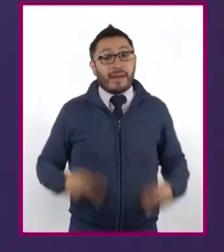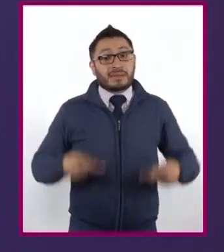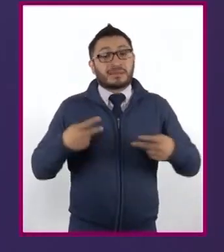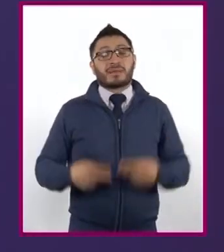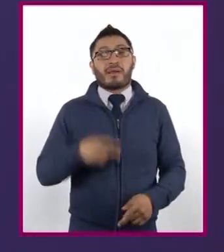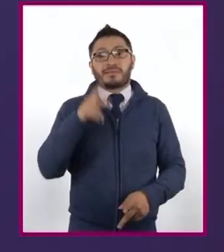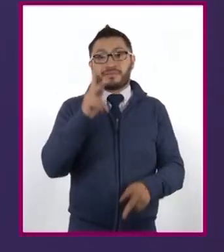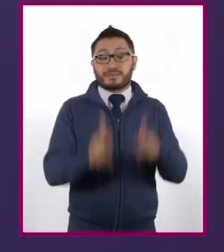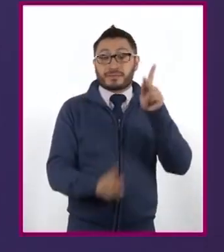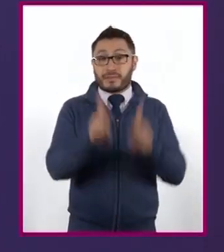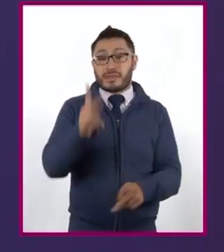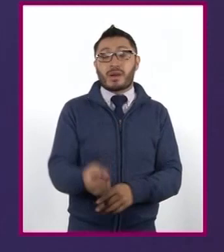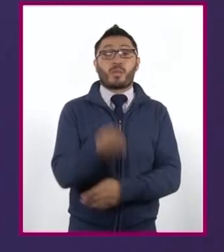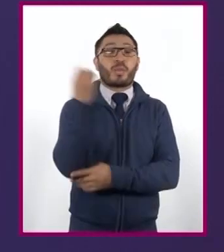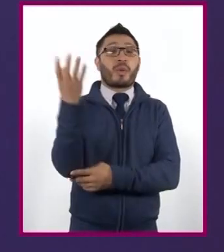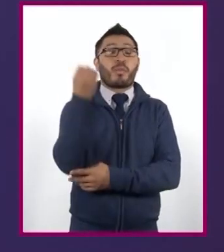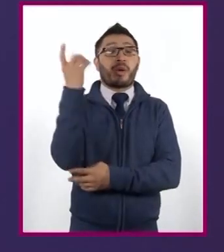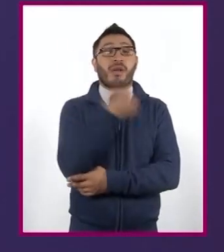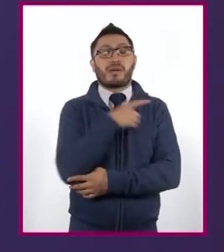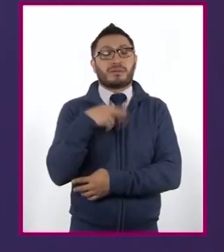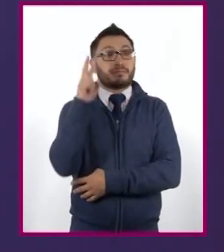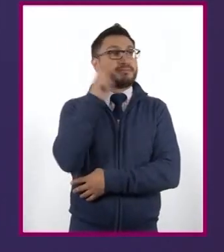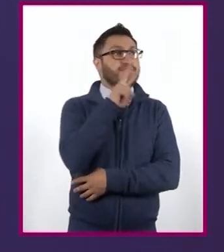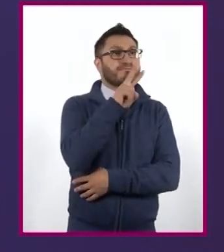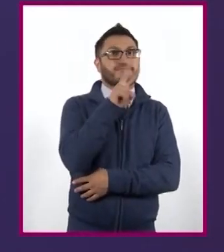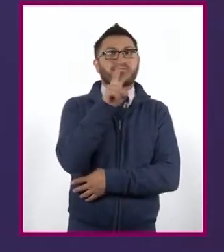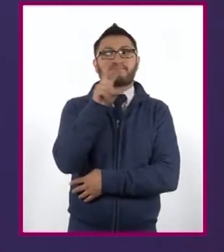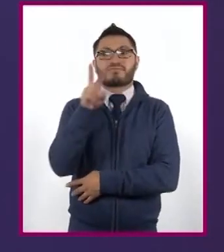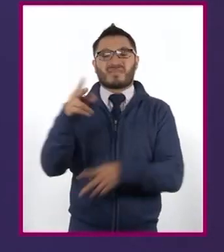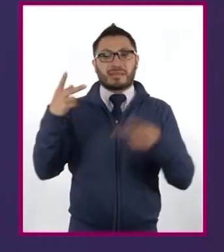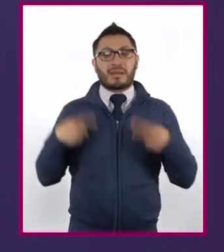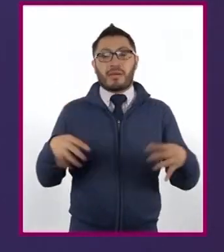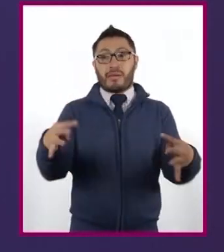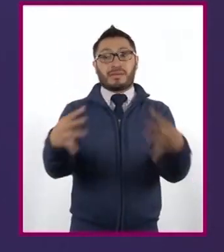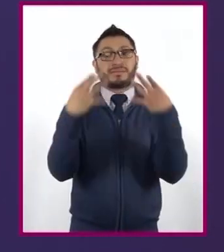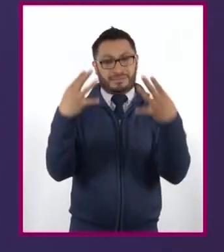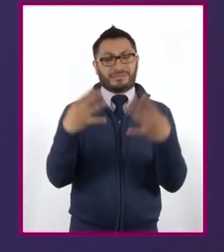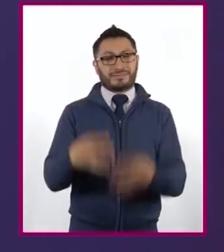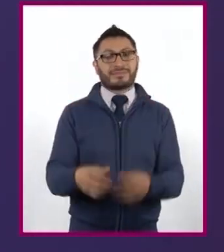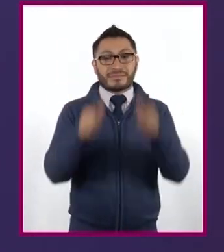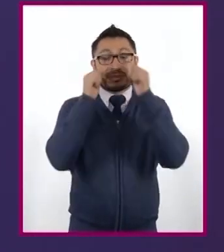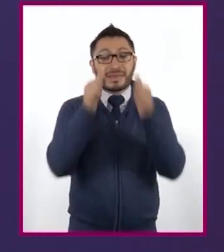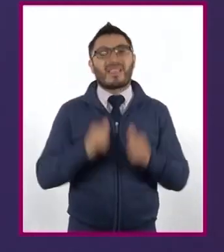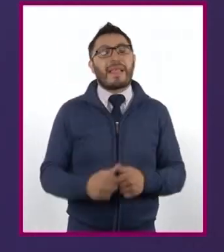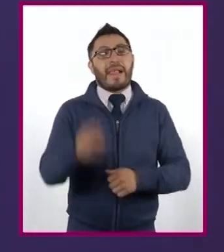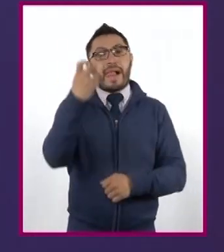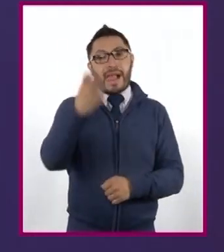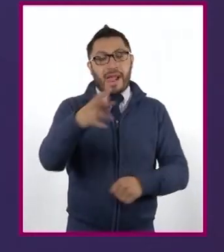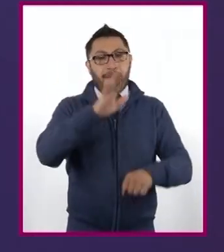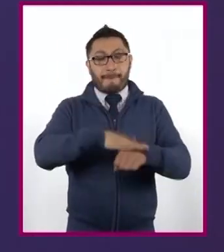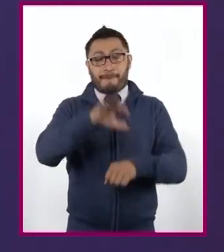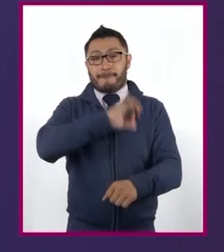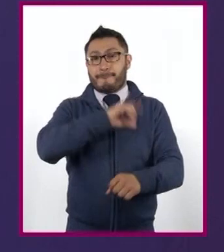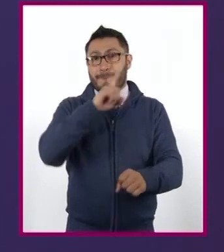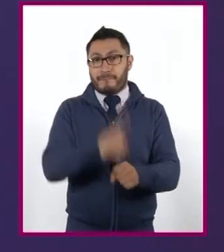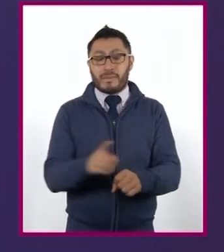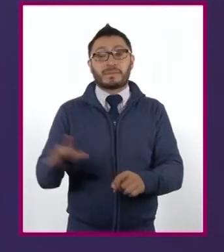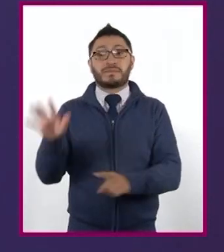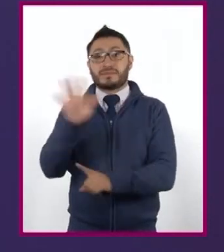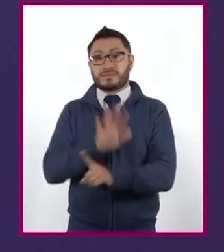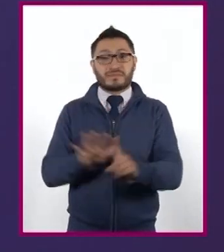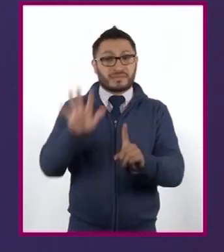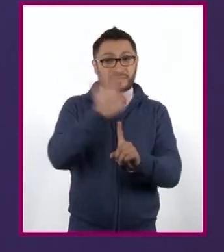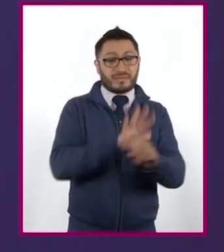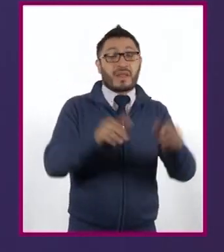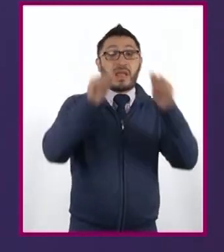habla debe mirar a quienes lo escuchan. De ese modo, tendrá más posibilidades de obtener